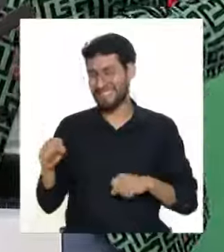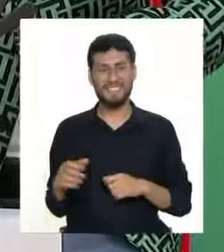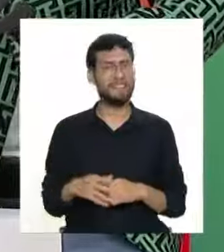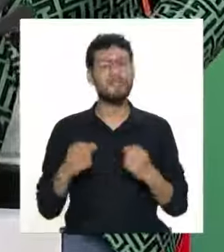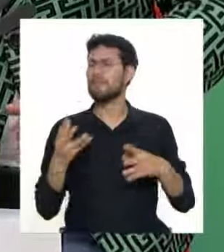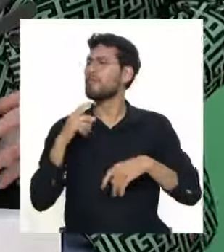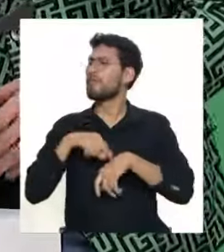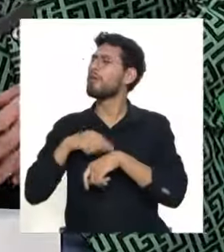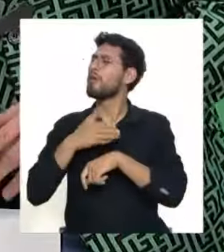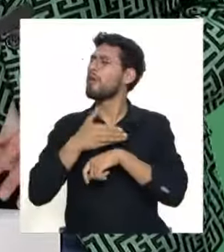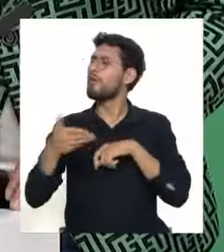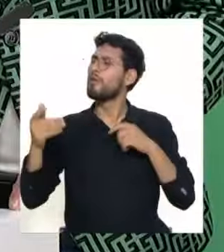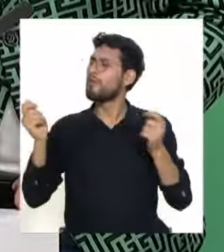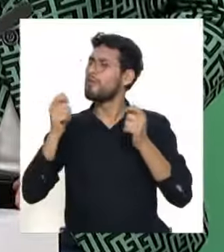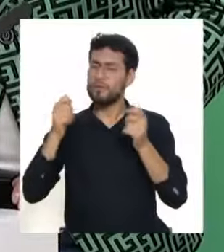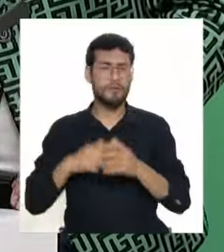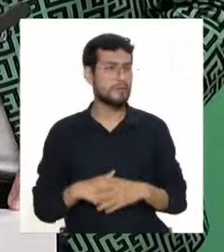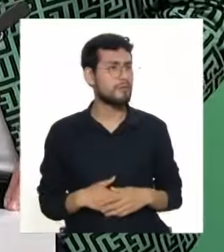¿Cuántas horas va a durar este festival?